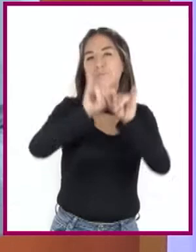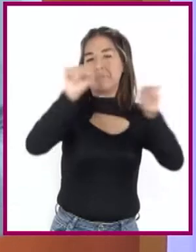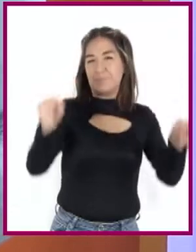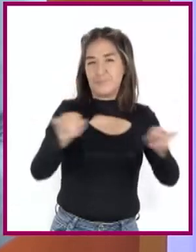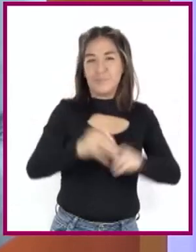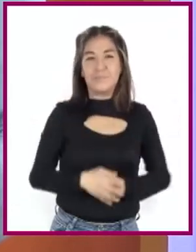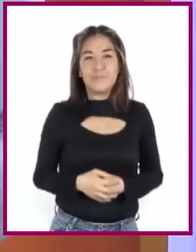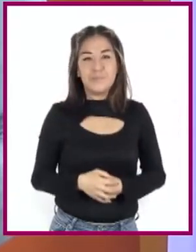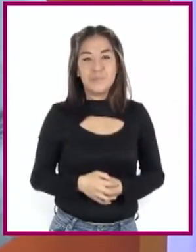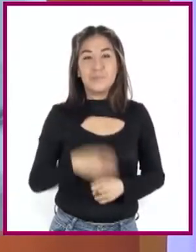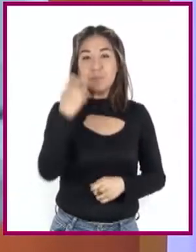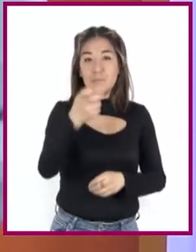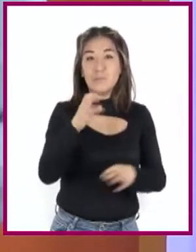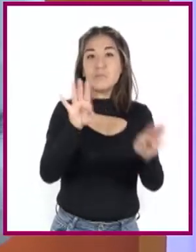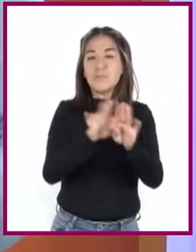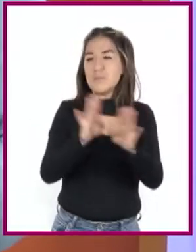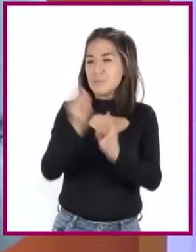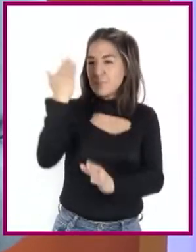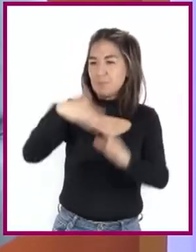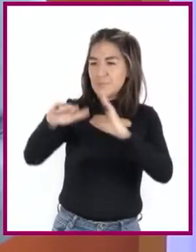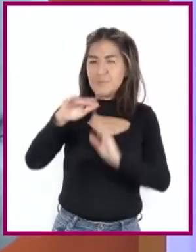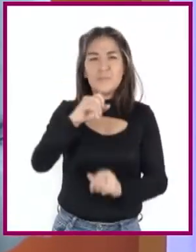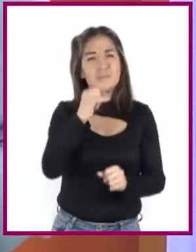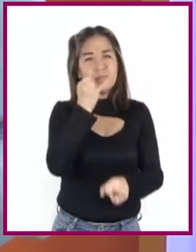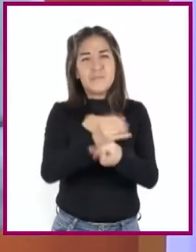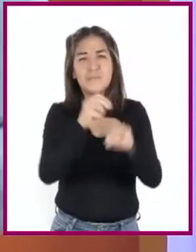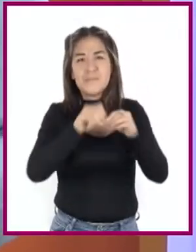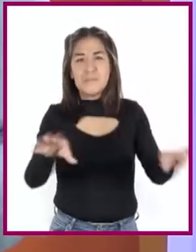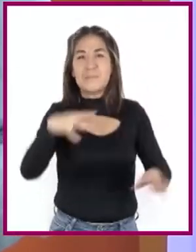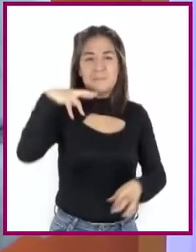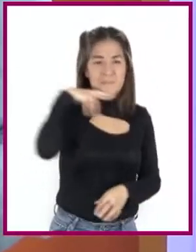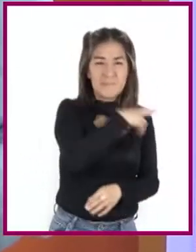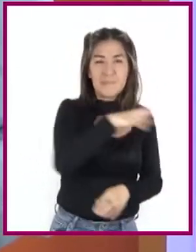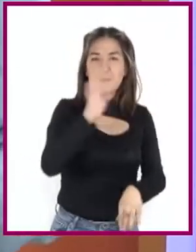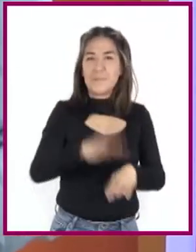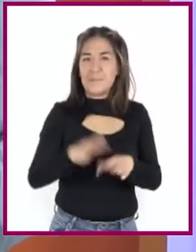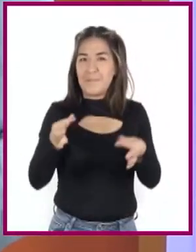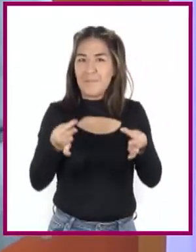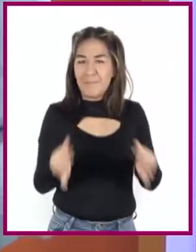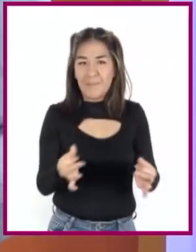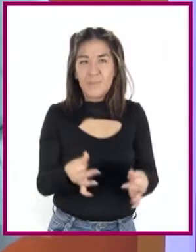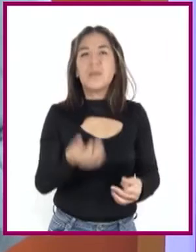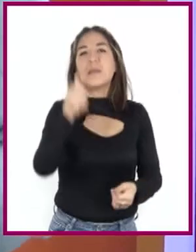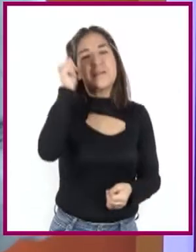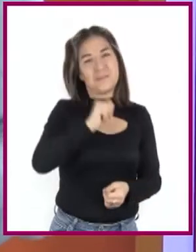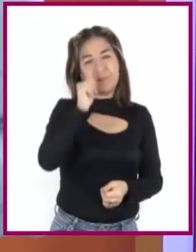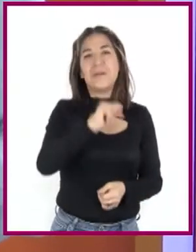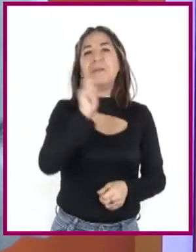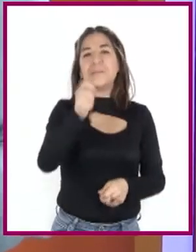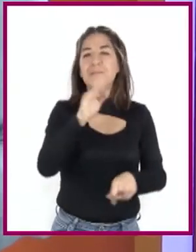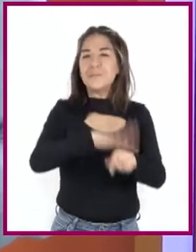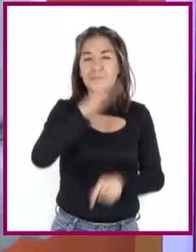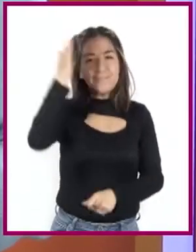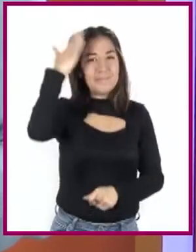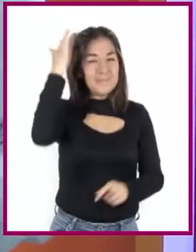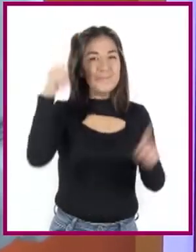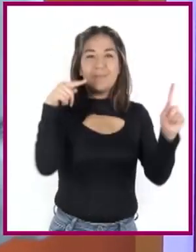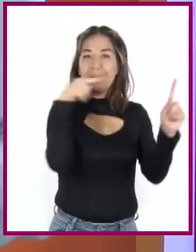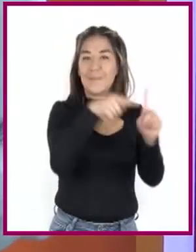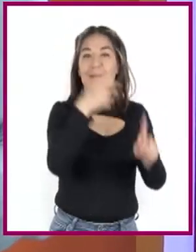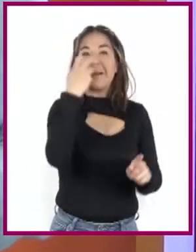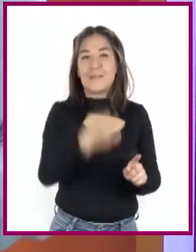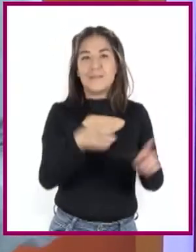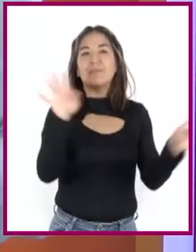capacidad de transmitir información de forma rápida, precisa y eficiente siempre ha sido uno de los principales enfoques